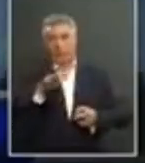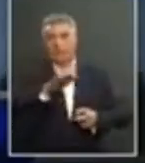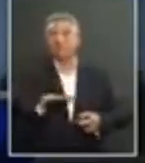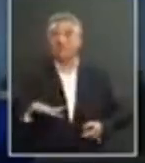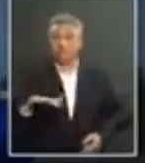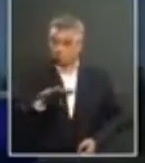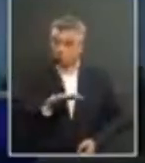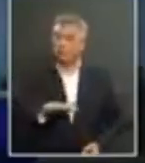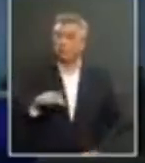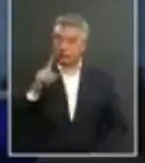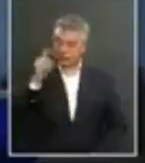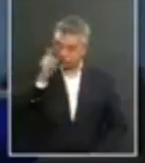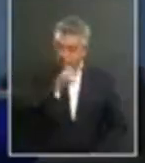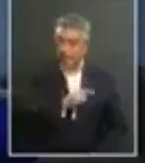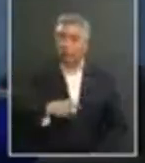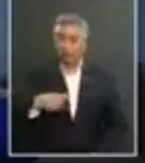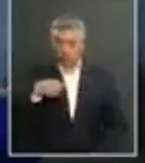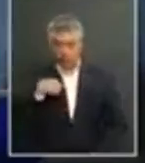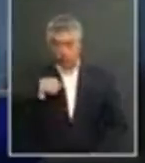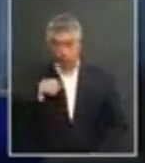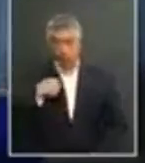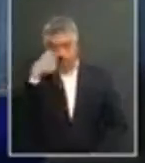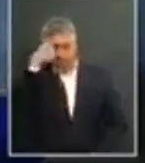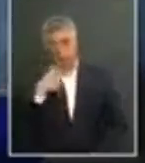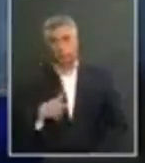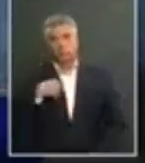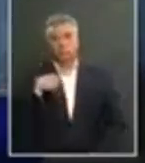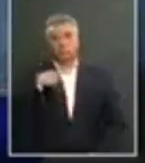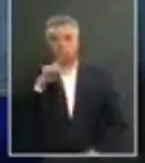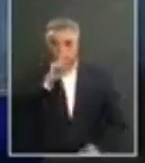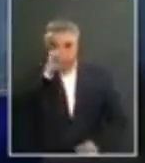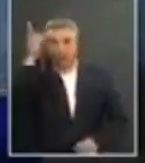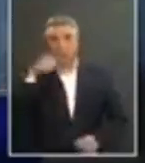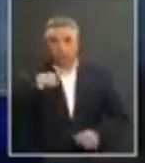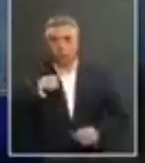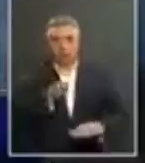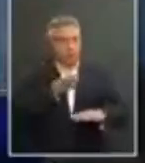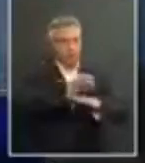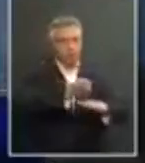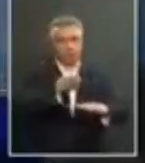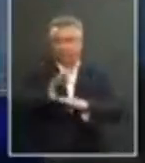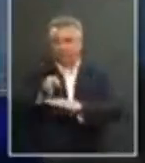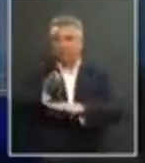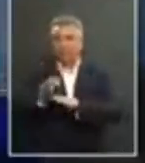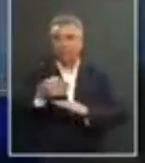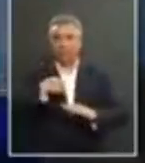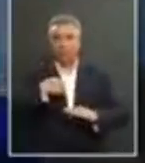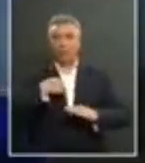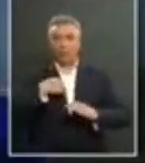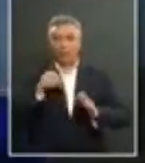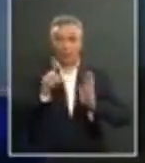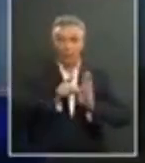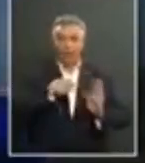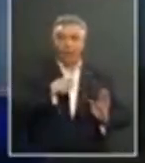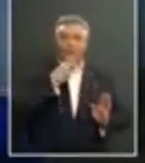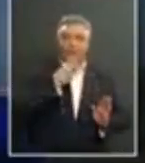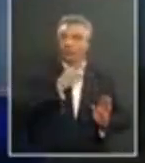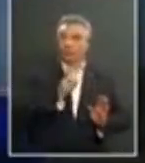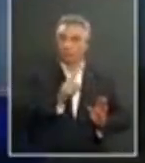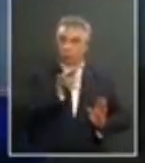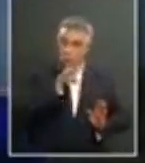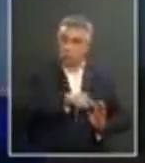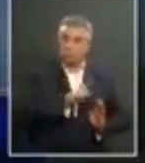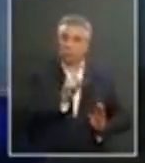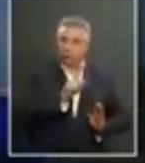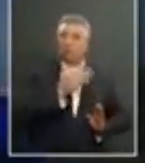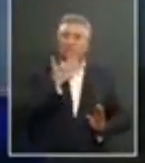difícil. Yo soy una persona que acostumbro a estar en terreno, no solo en la región en donde vivo, sino en distintas regiones en donde